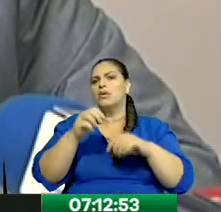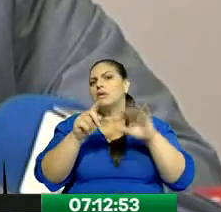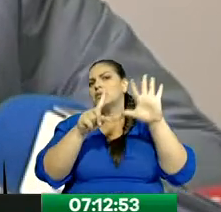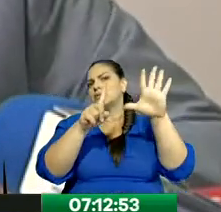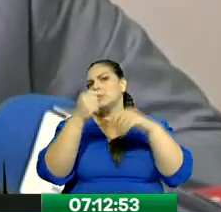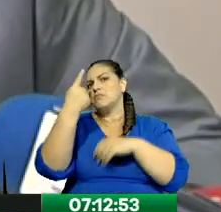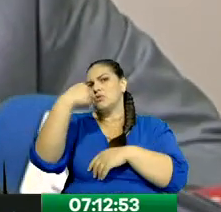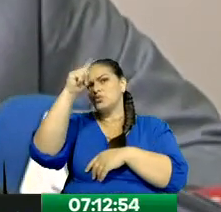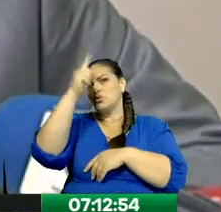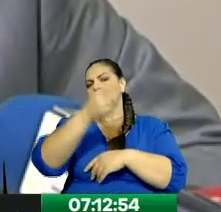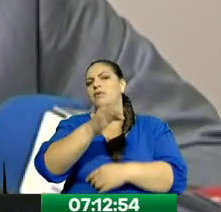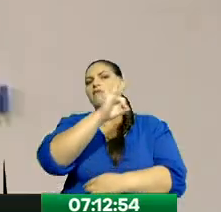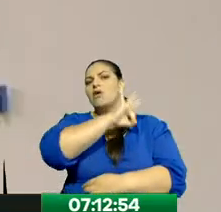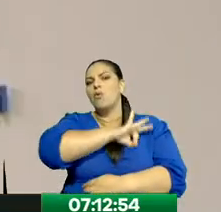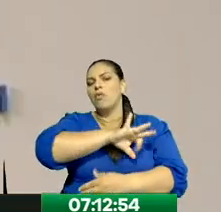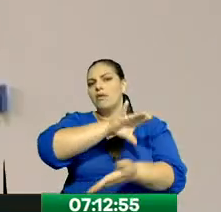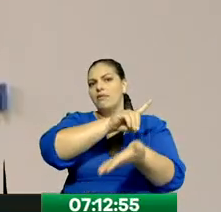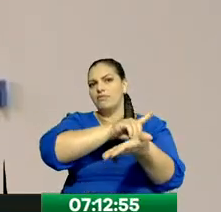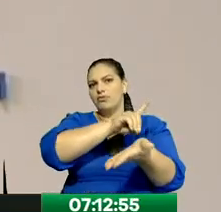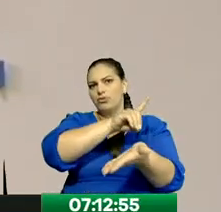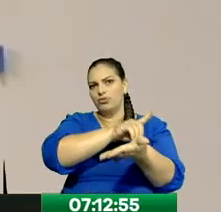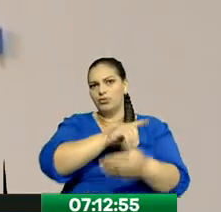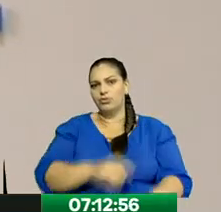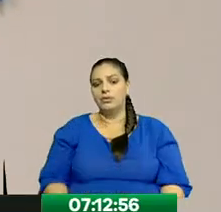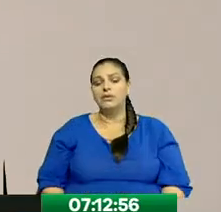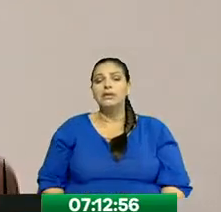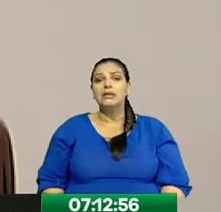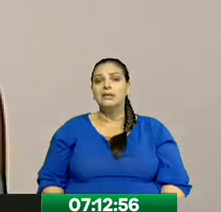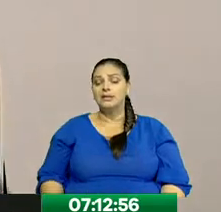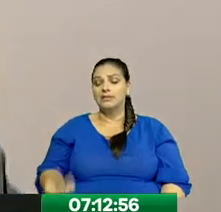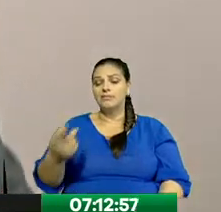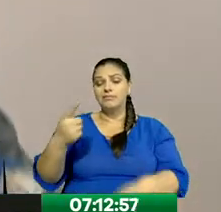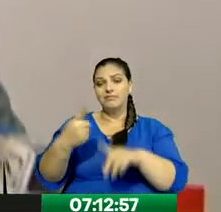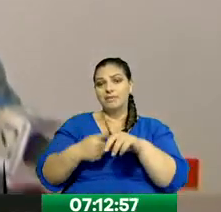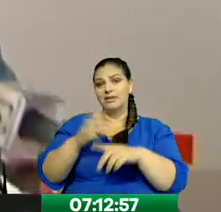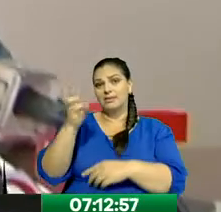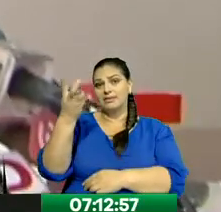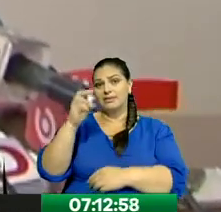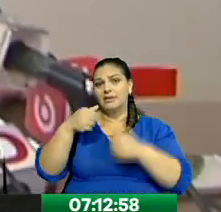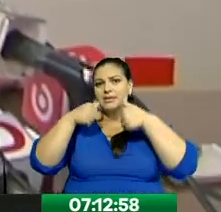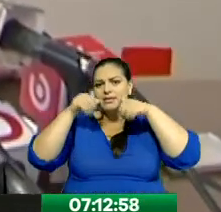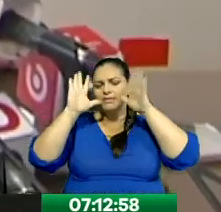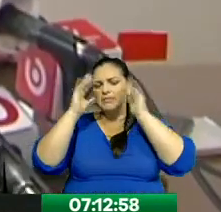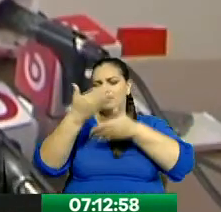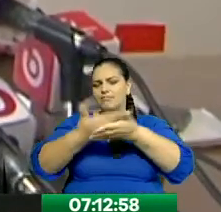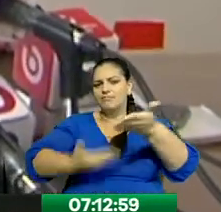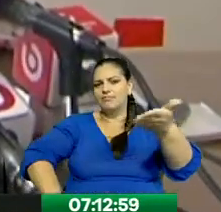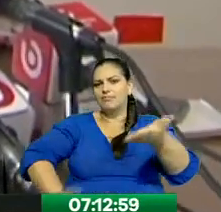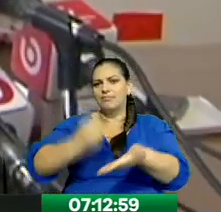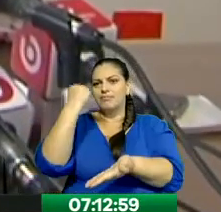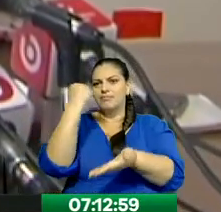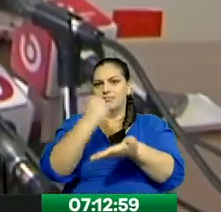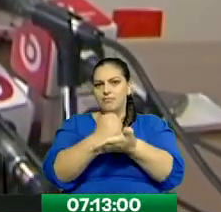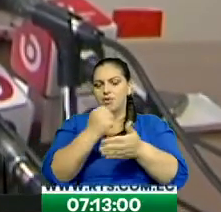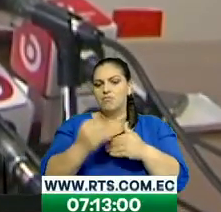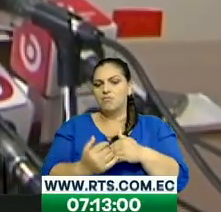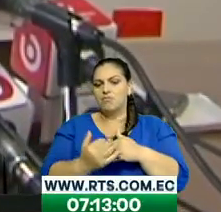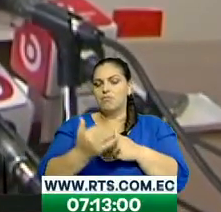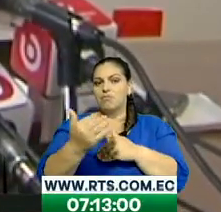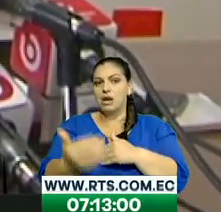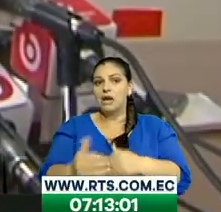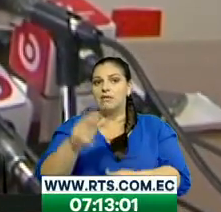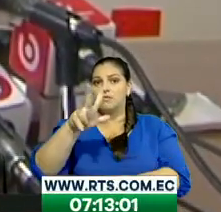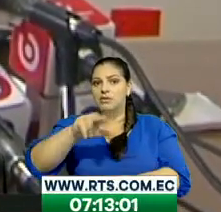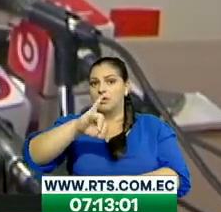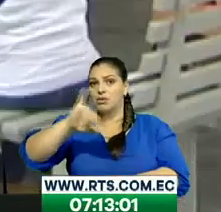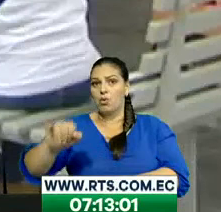diciembre se los suscribió y se dio el anticipo el 3 de junio, luego del plazo que la ley establece para